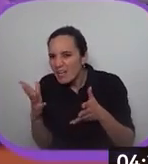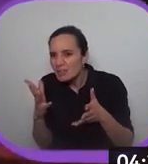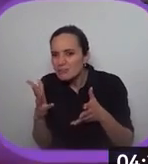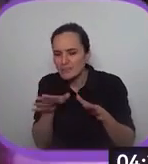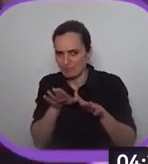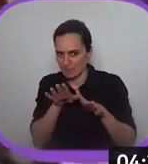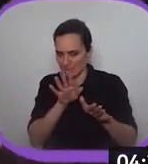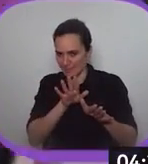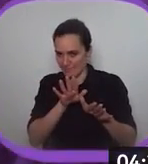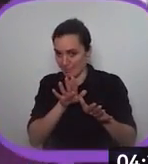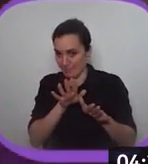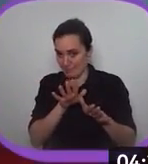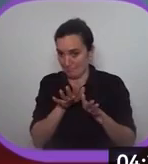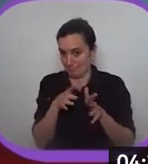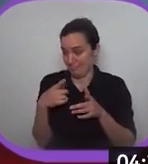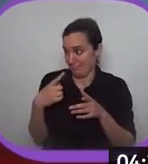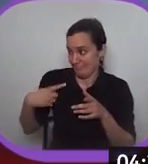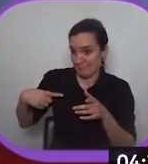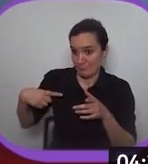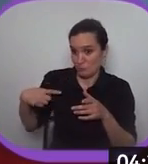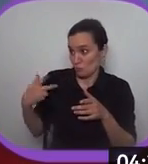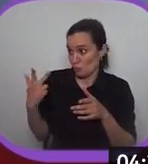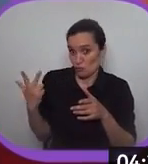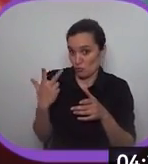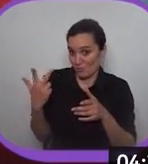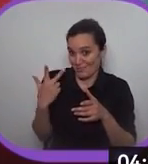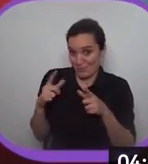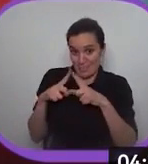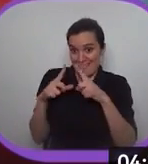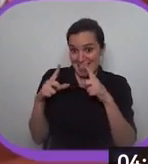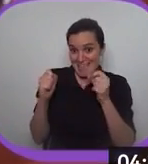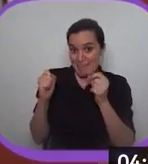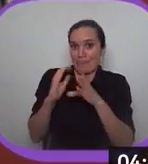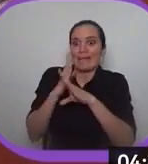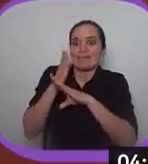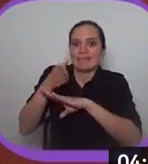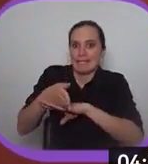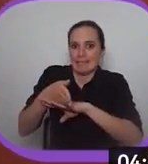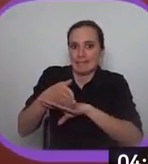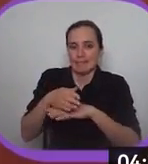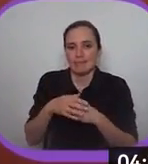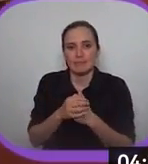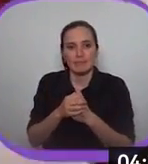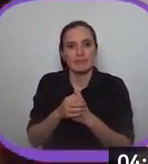y Stanford quédense aquí con Sage y la llave. Sherman, Spinner, Zoom, saquen sus pases de abordar. Vamos a entrar.